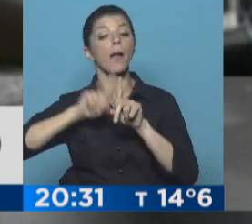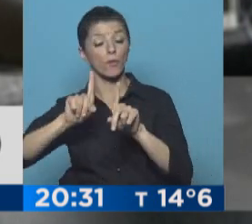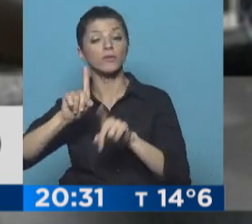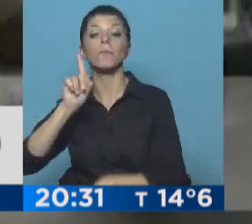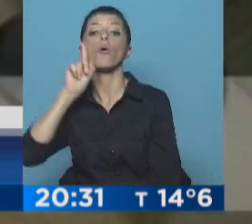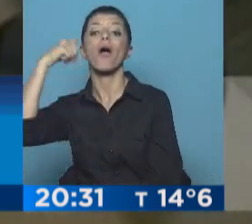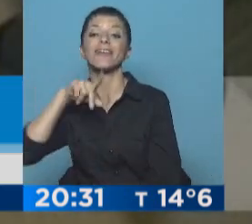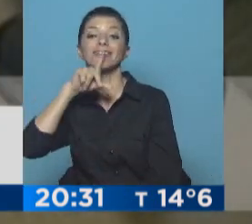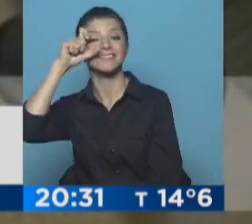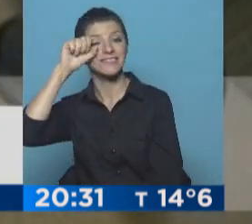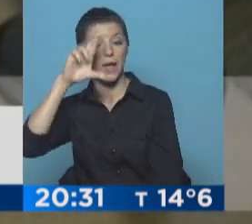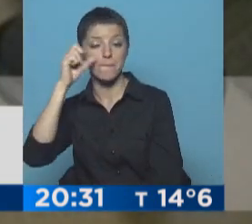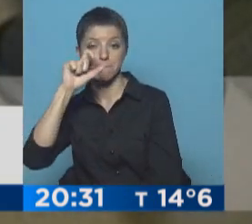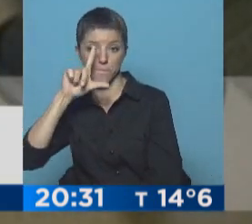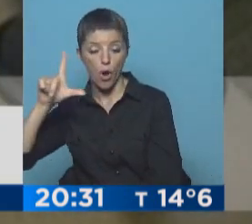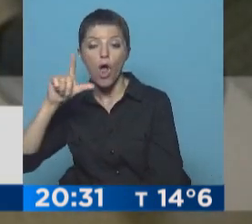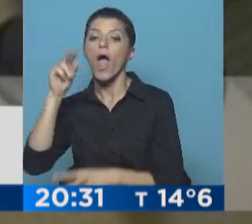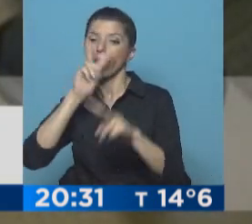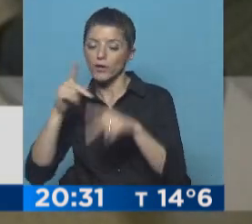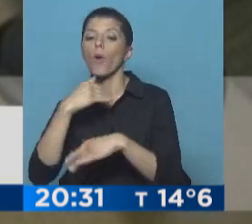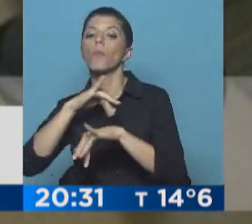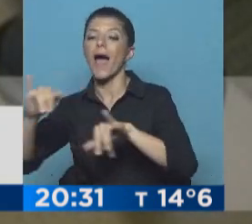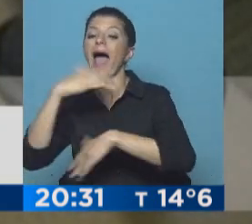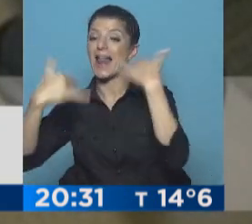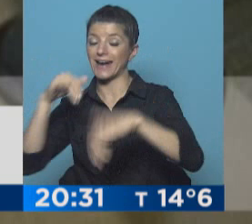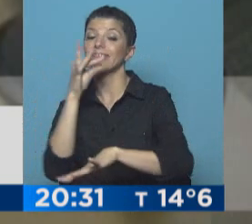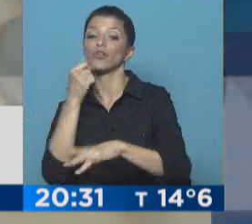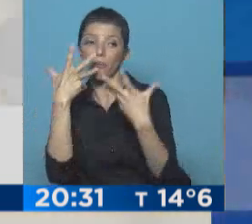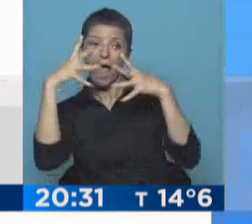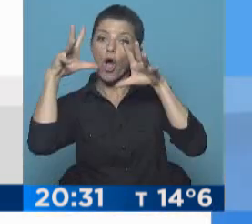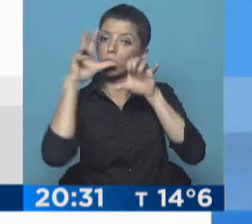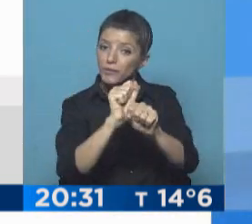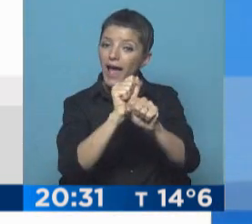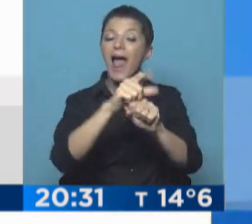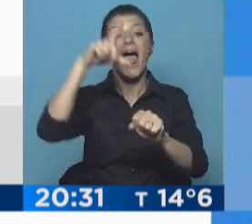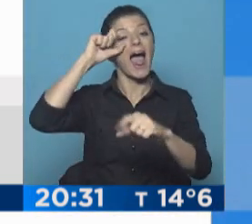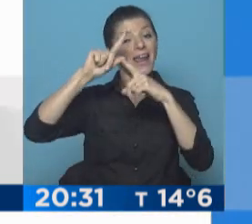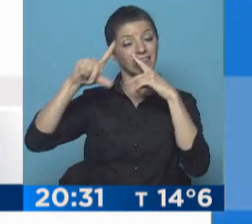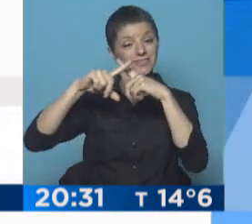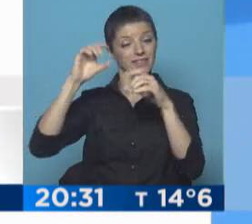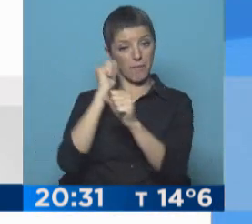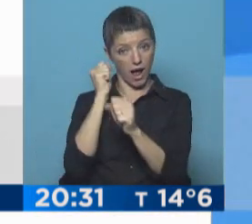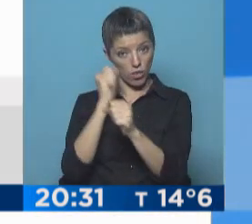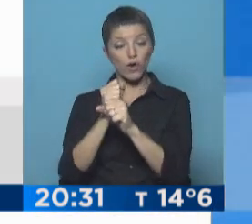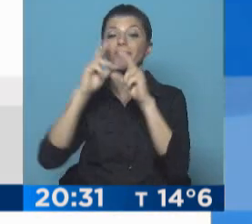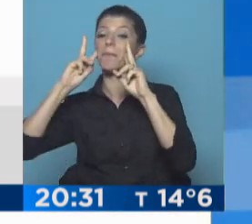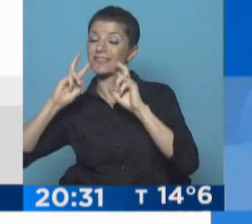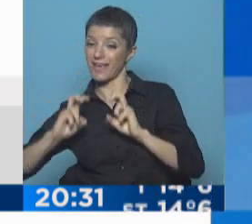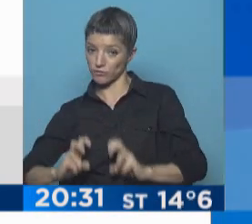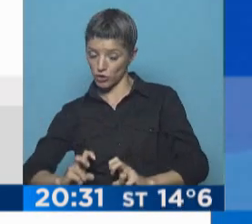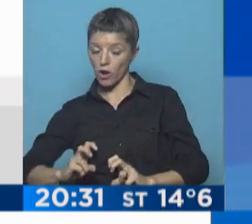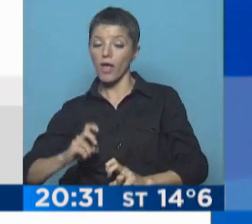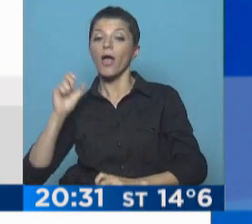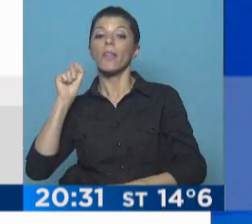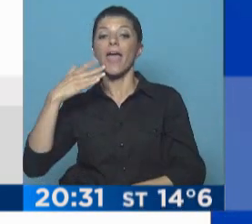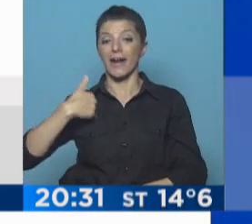alerta Sur para dar con el paradero en territorio estadounidense del ex jefe de operaciones de la ex secretaría